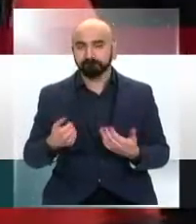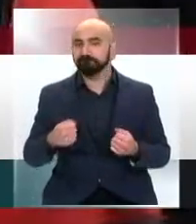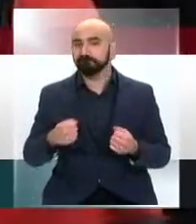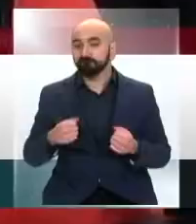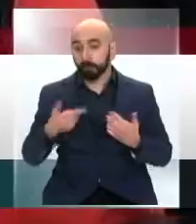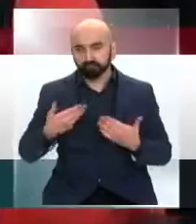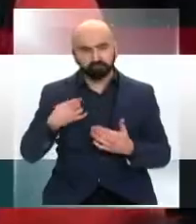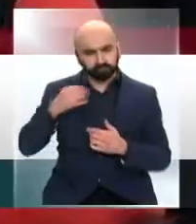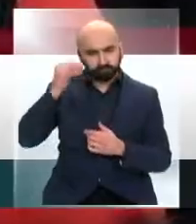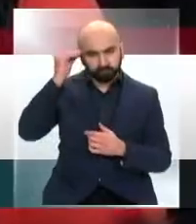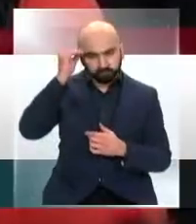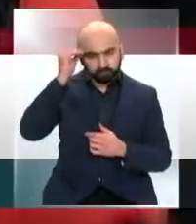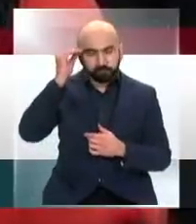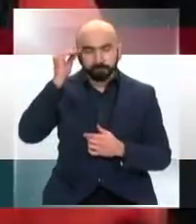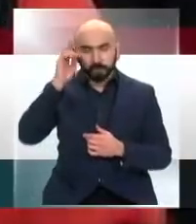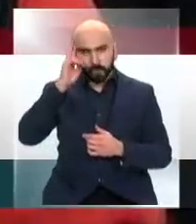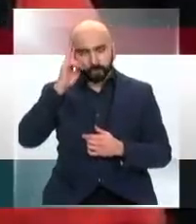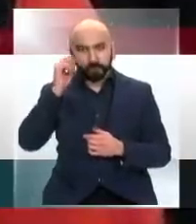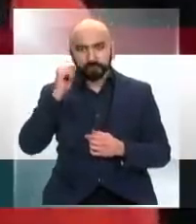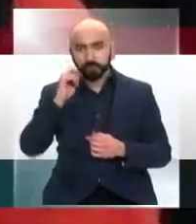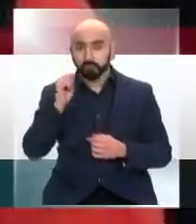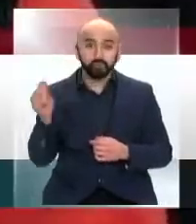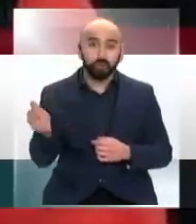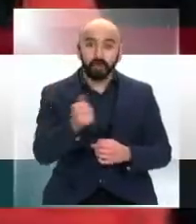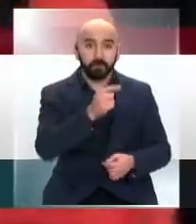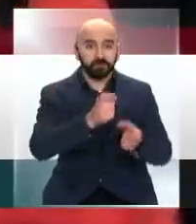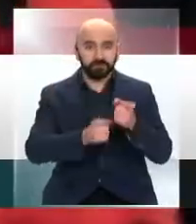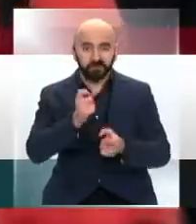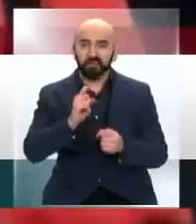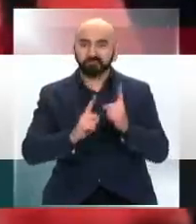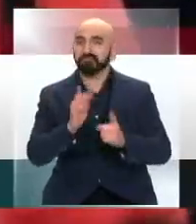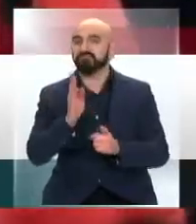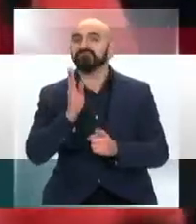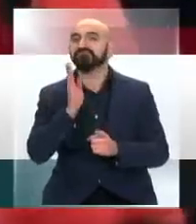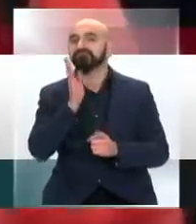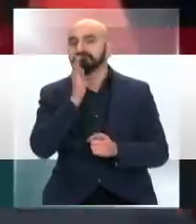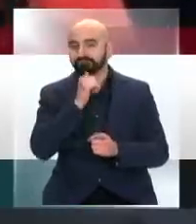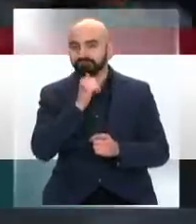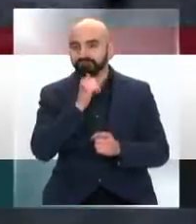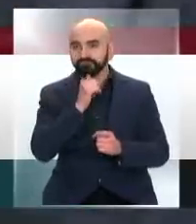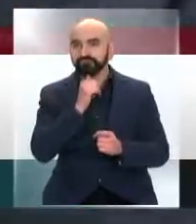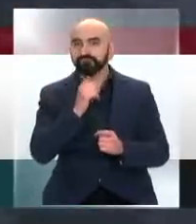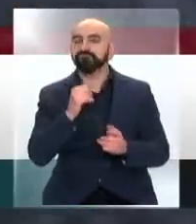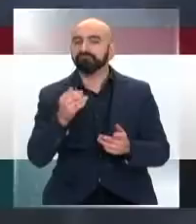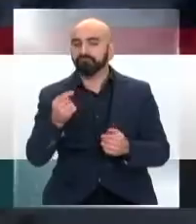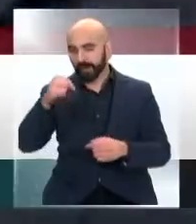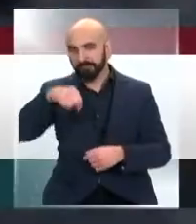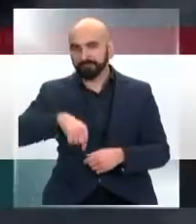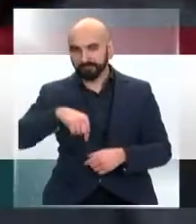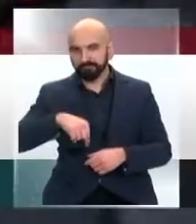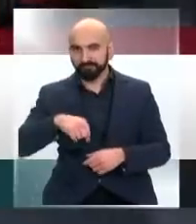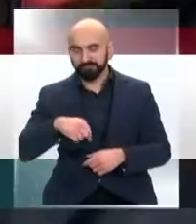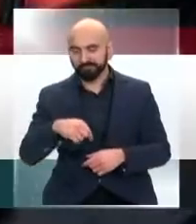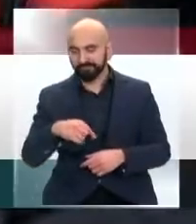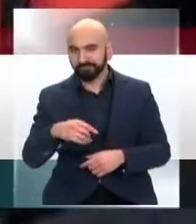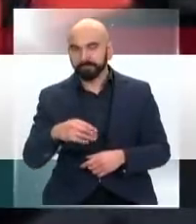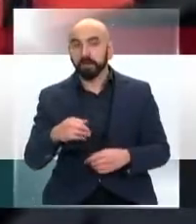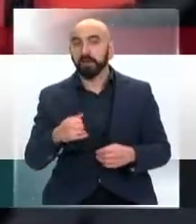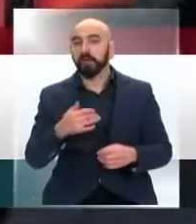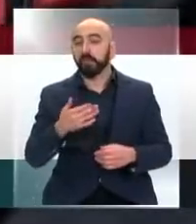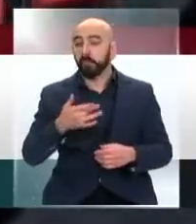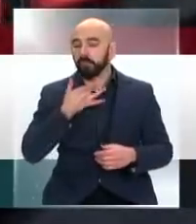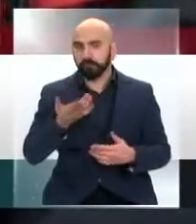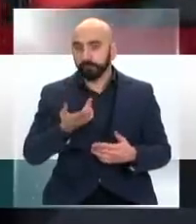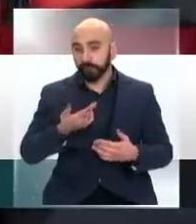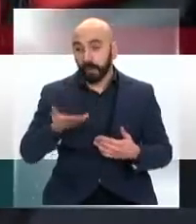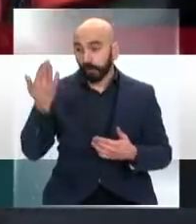Recuerdo en este momento a todas y todas quienes no están, porque como dijimos también durante la campaña, esta es una